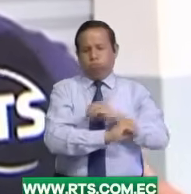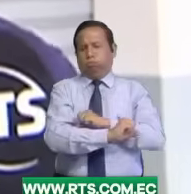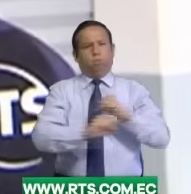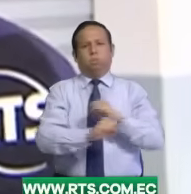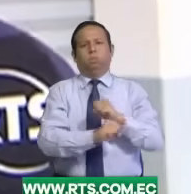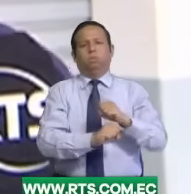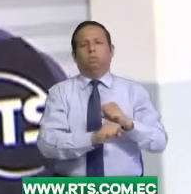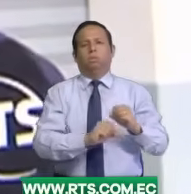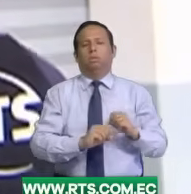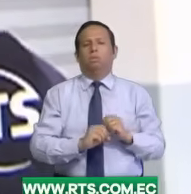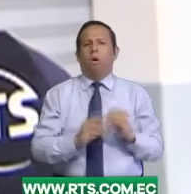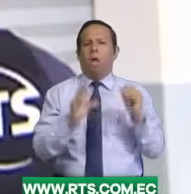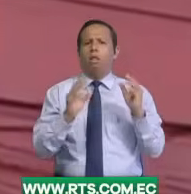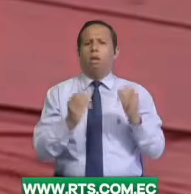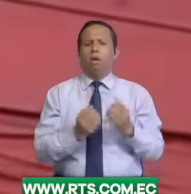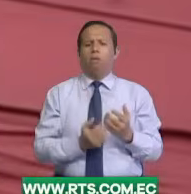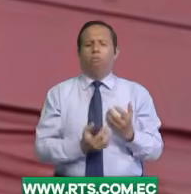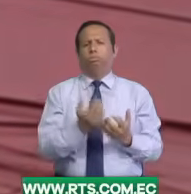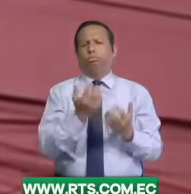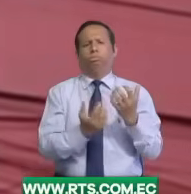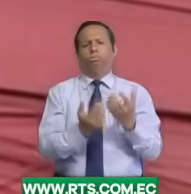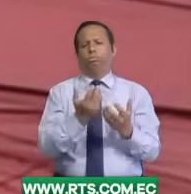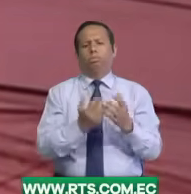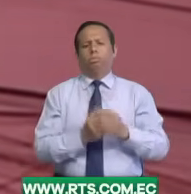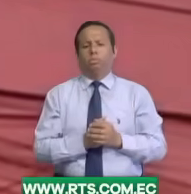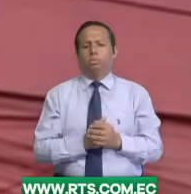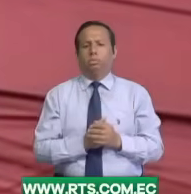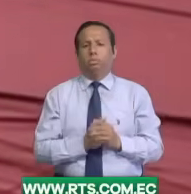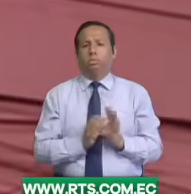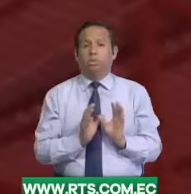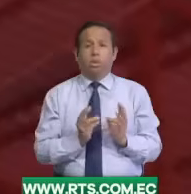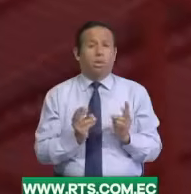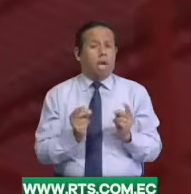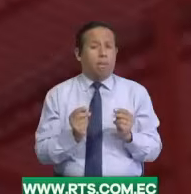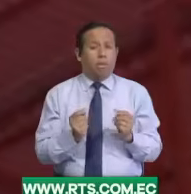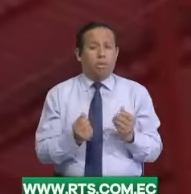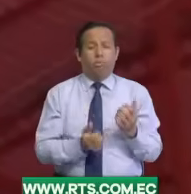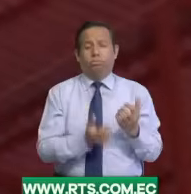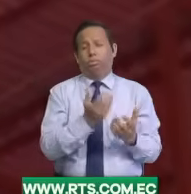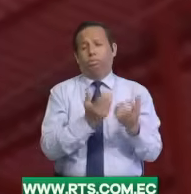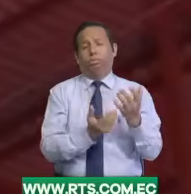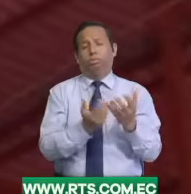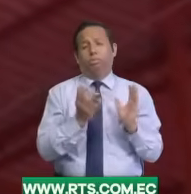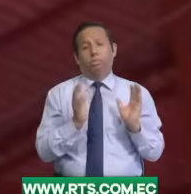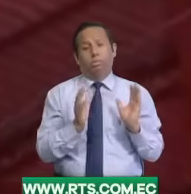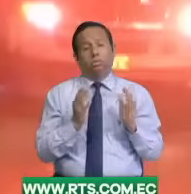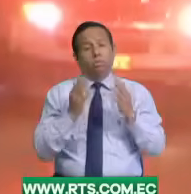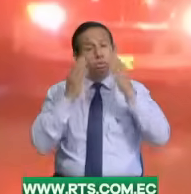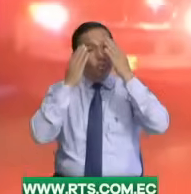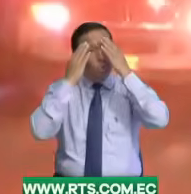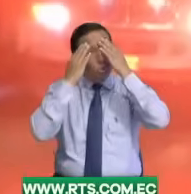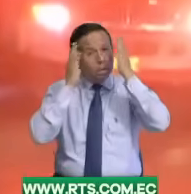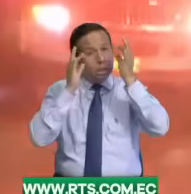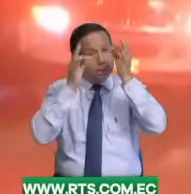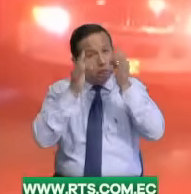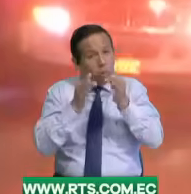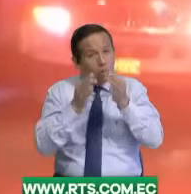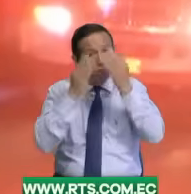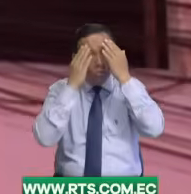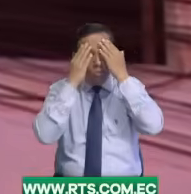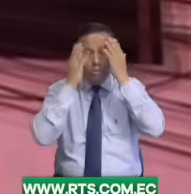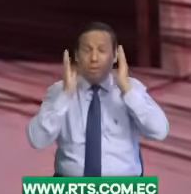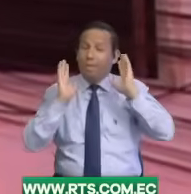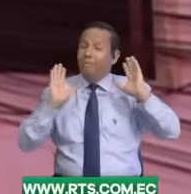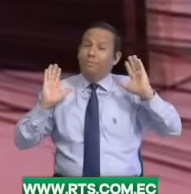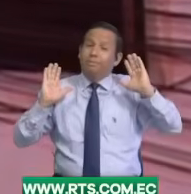variación del voltaje de lo que llegaba la luz en ese momento, es que hubo el cortocircuito y se encendieron. La verdad desconozco si había algún